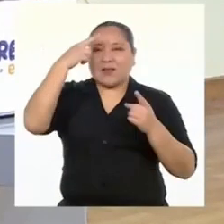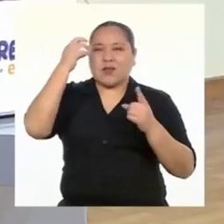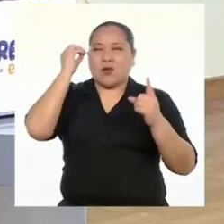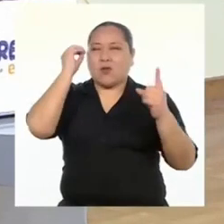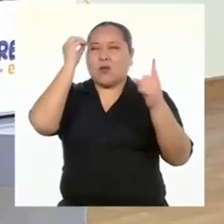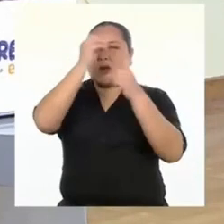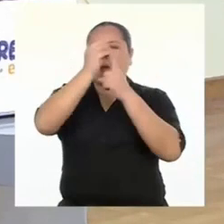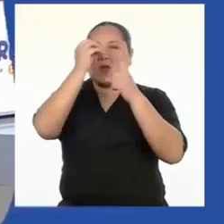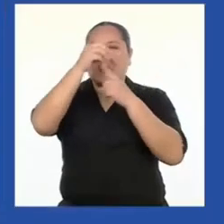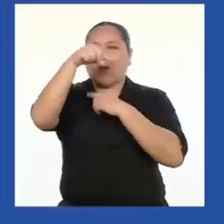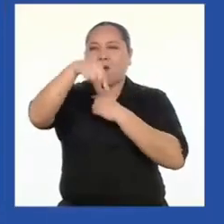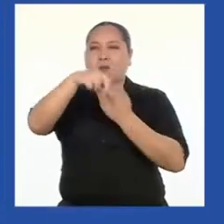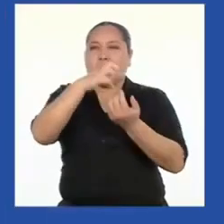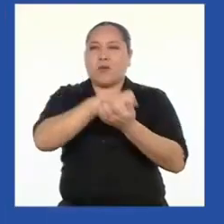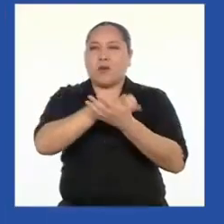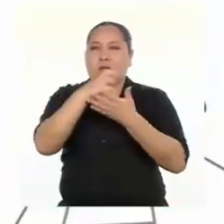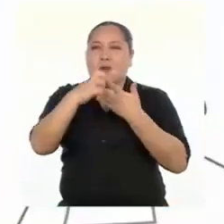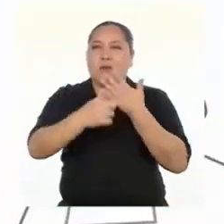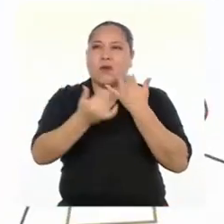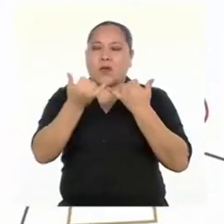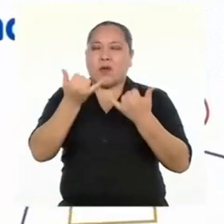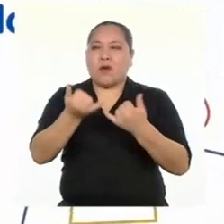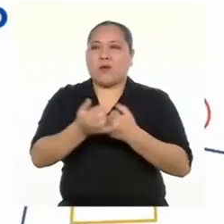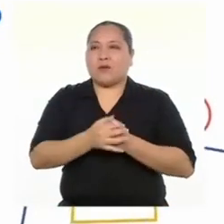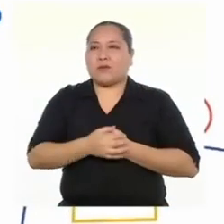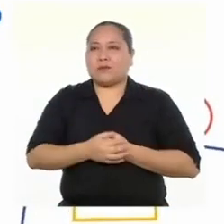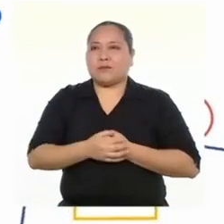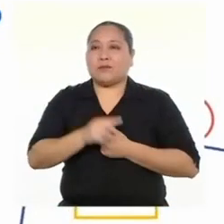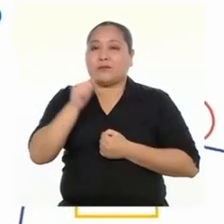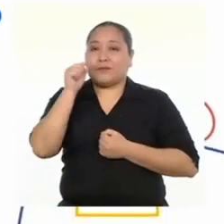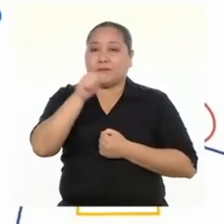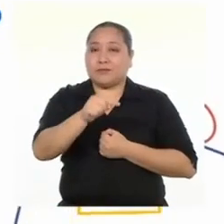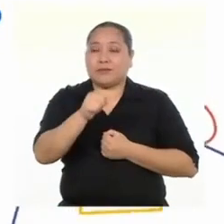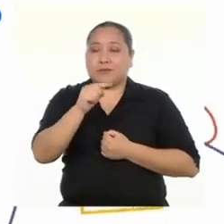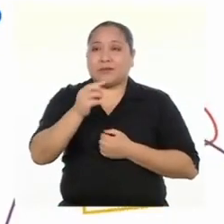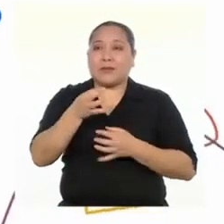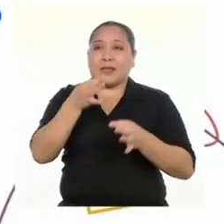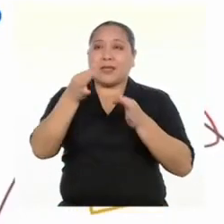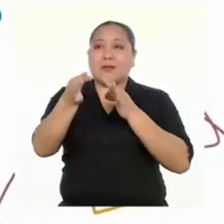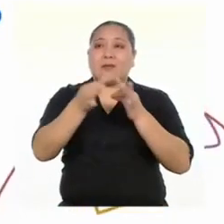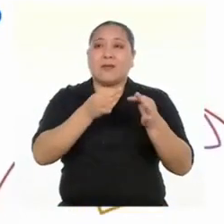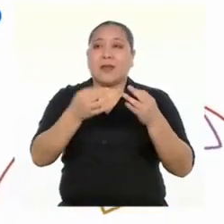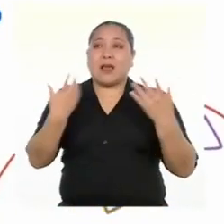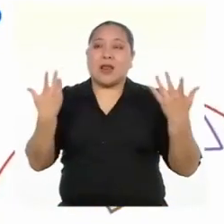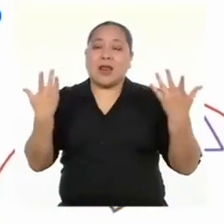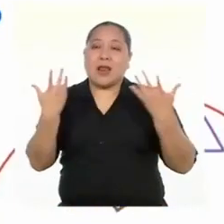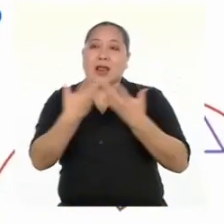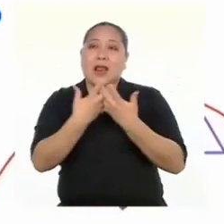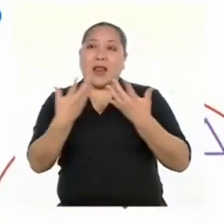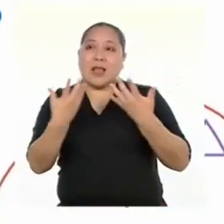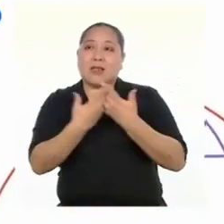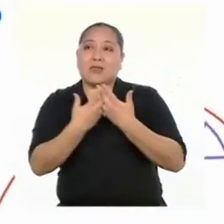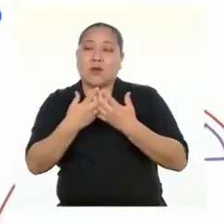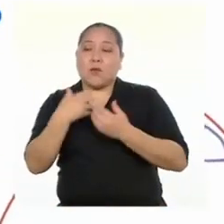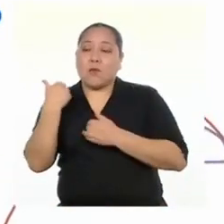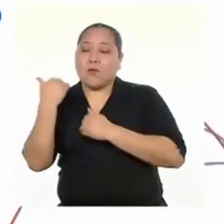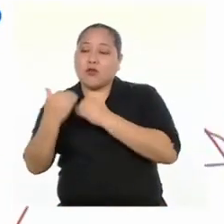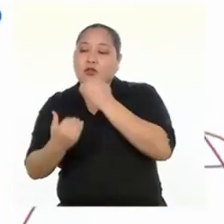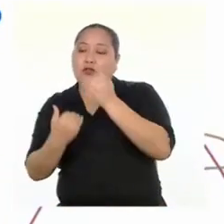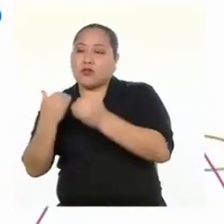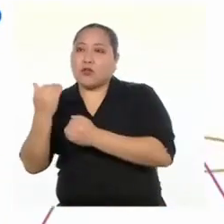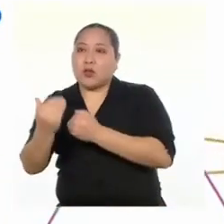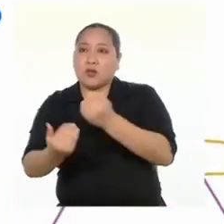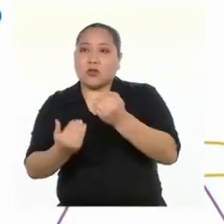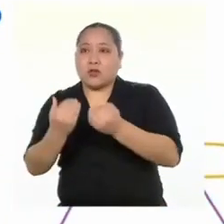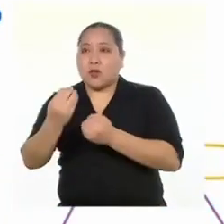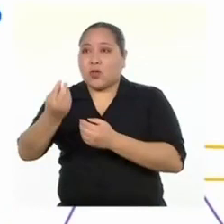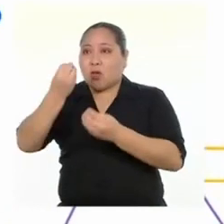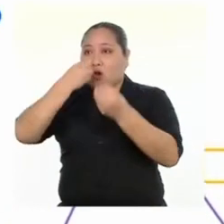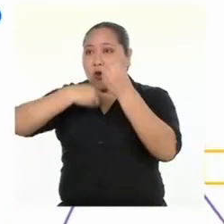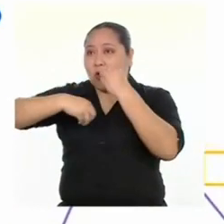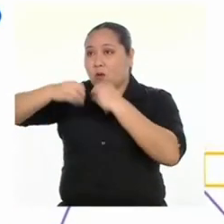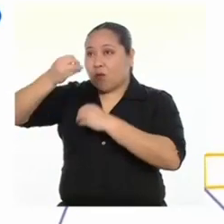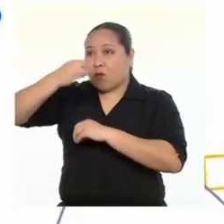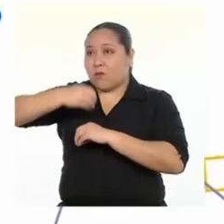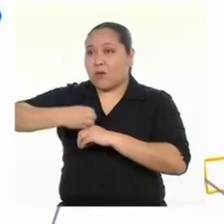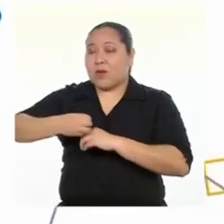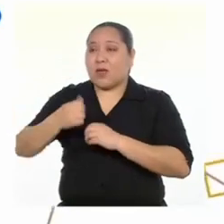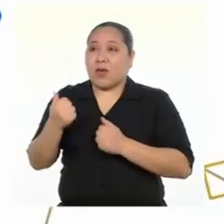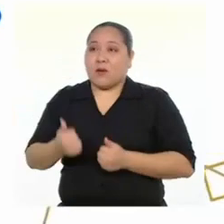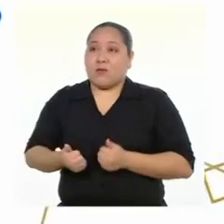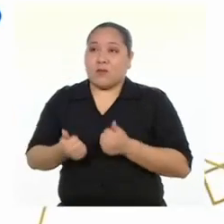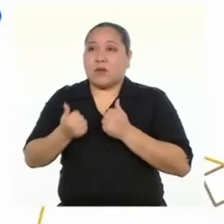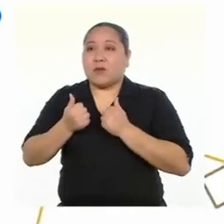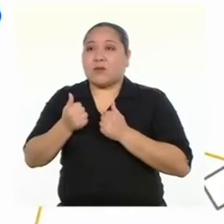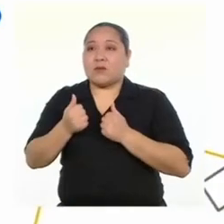nuestro programa de hoy es explicar la relación entre los procesos de nutrición en seres vivos y valorar la importancia